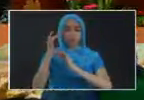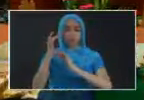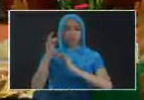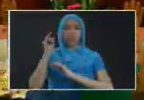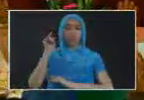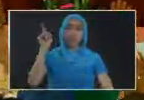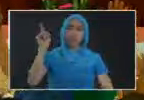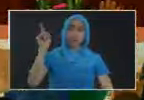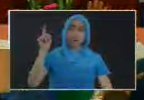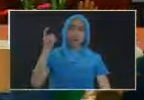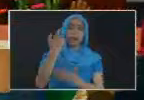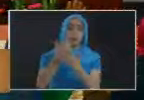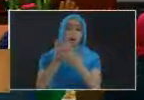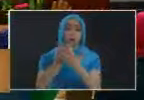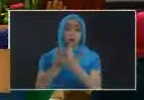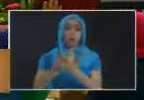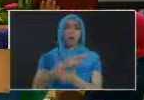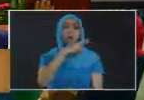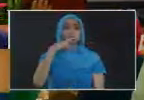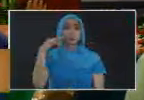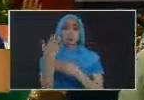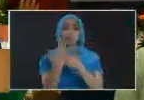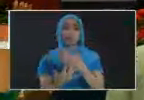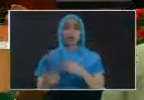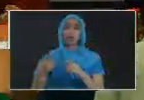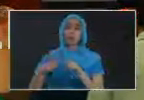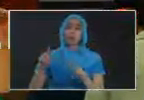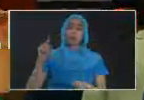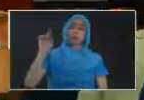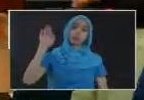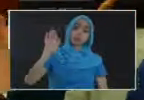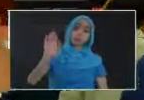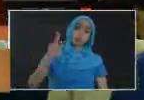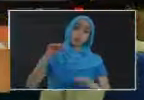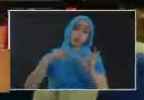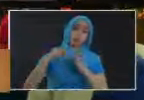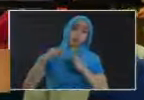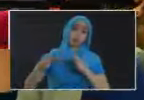Él pagó precio de sangre por ti, pueblo.